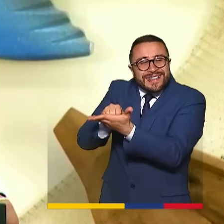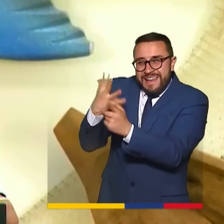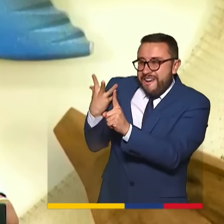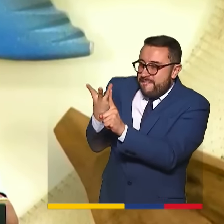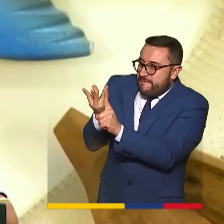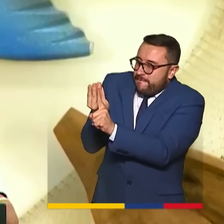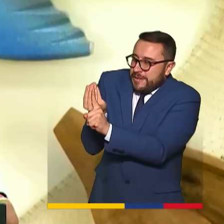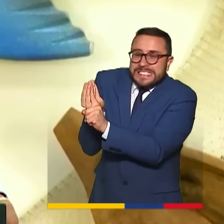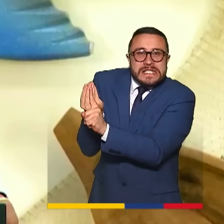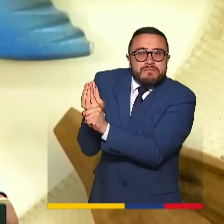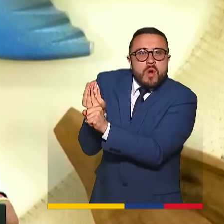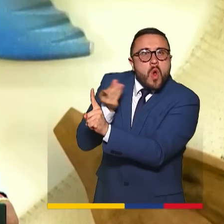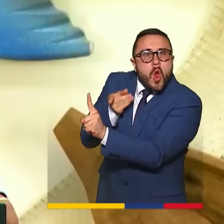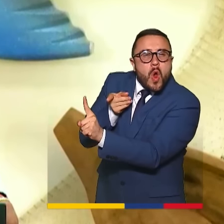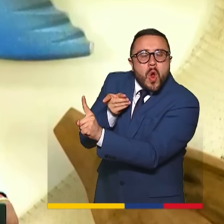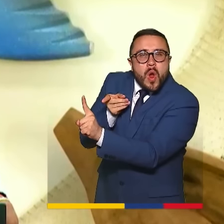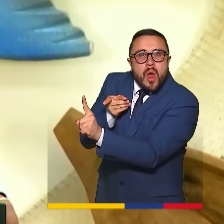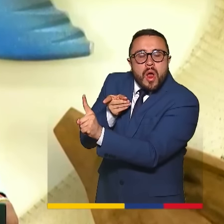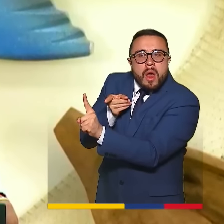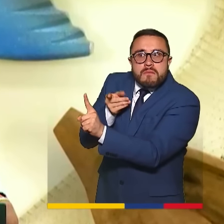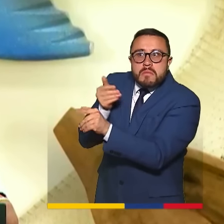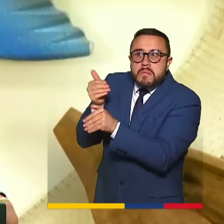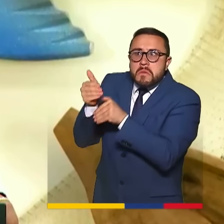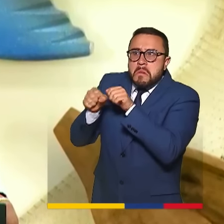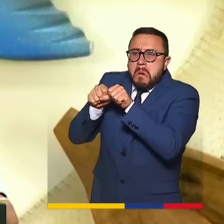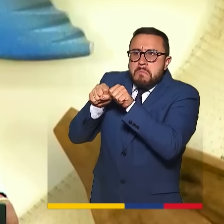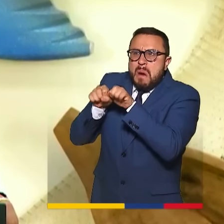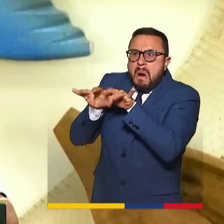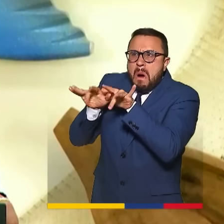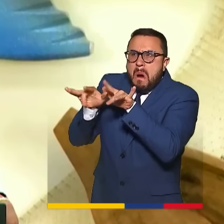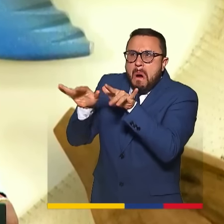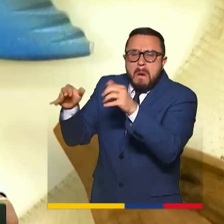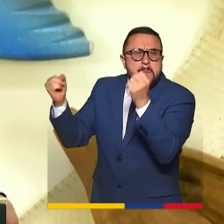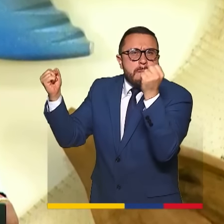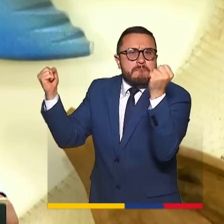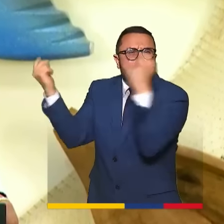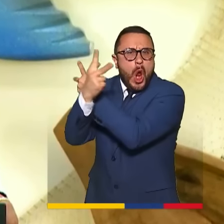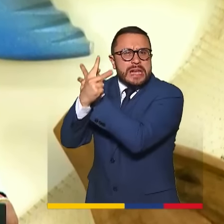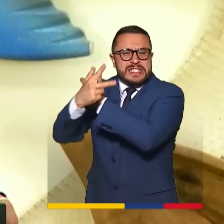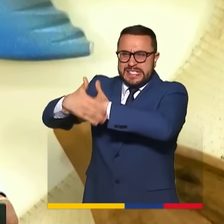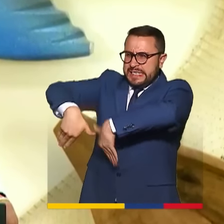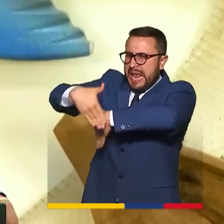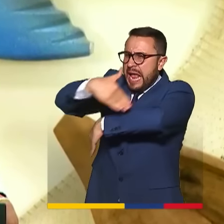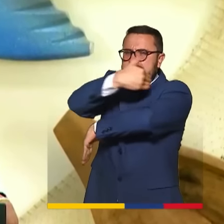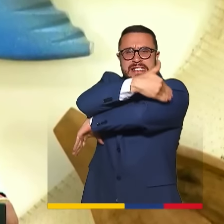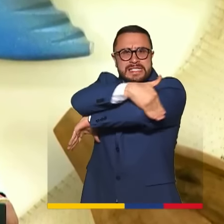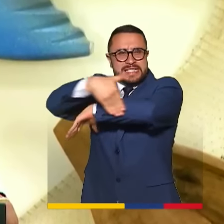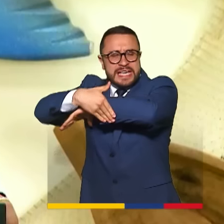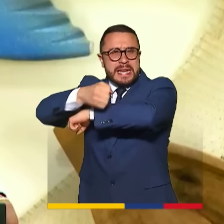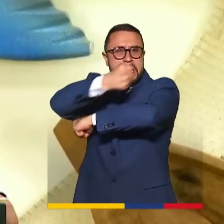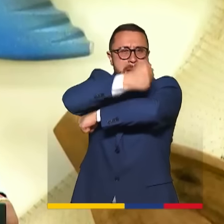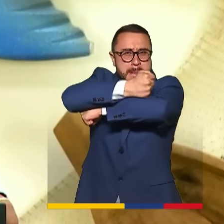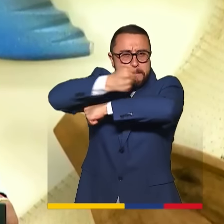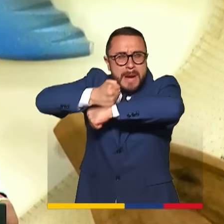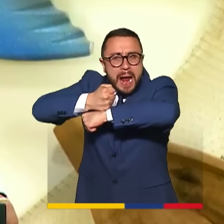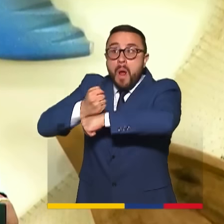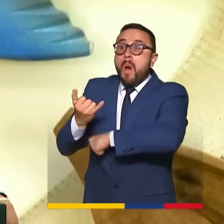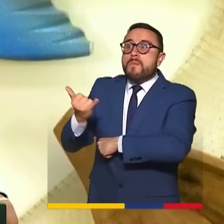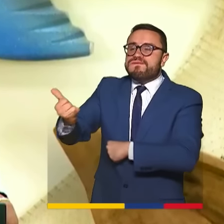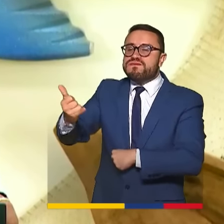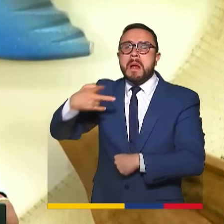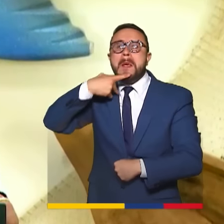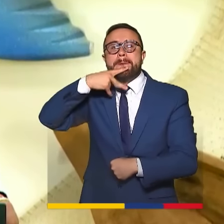iba apoderando de la violencia, la calle, la esquina, la taberna, donde se